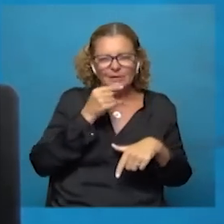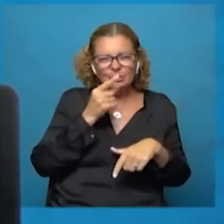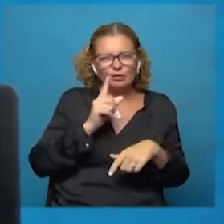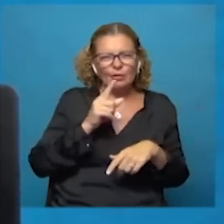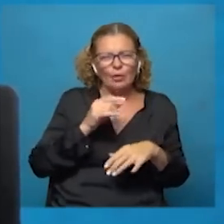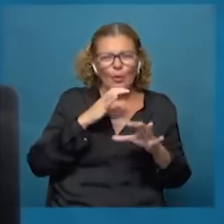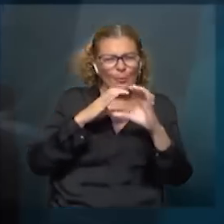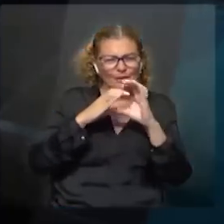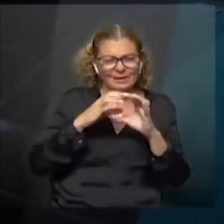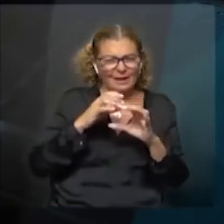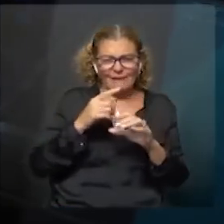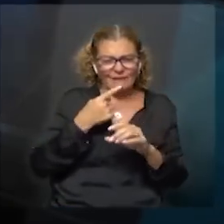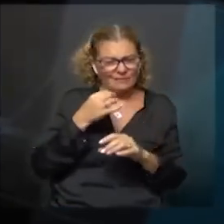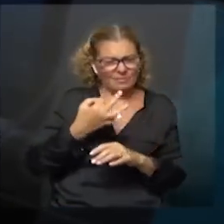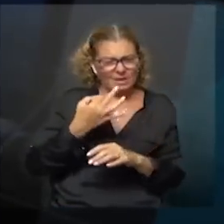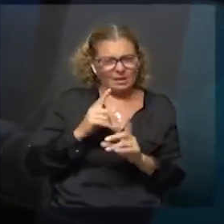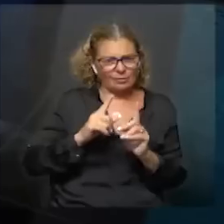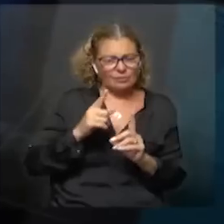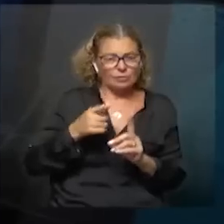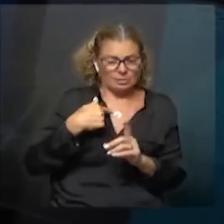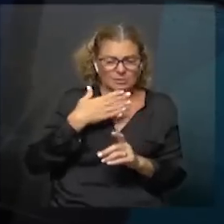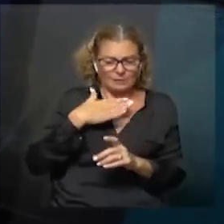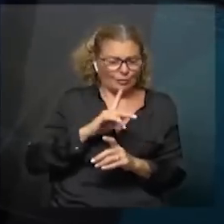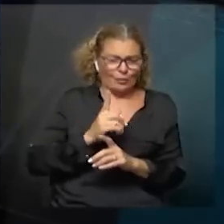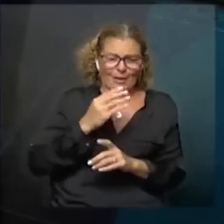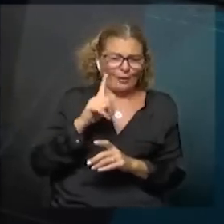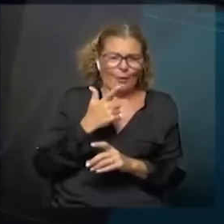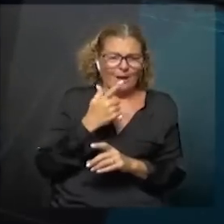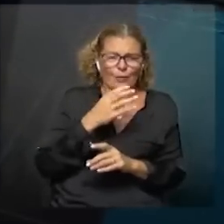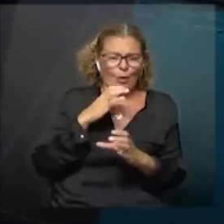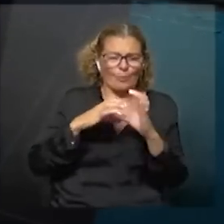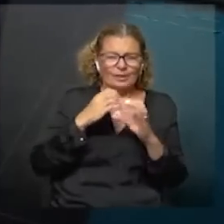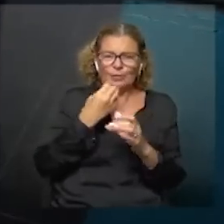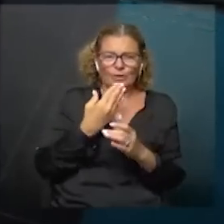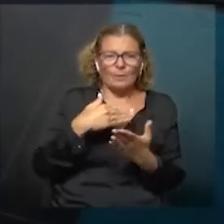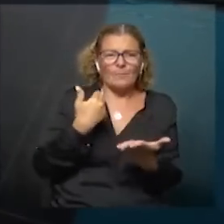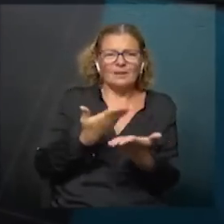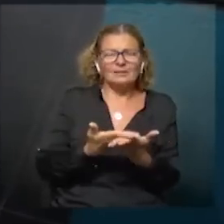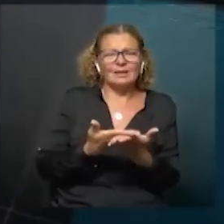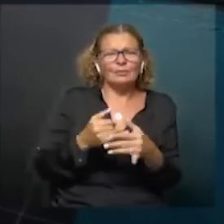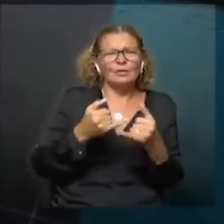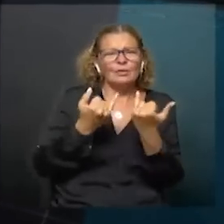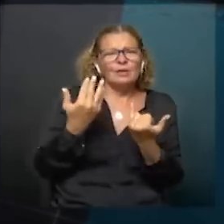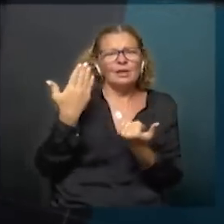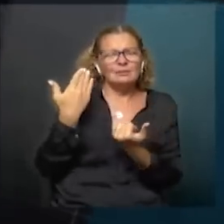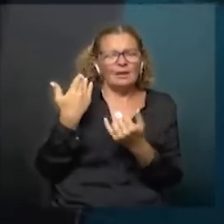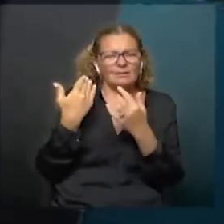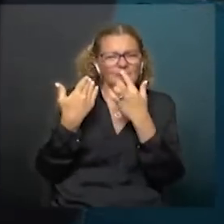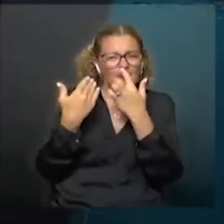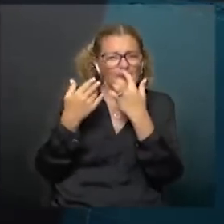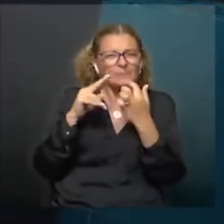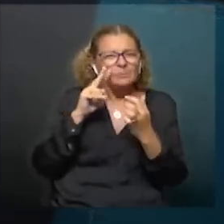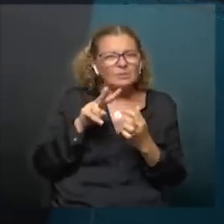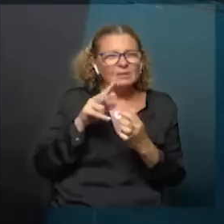creo que no está comunicando bien sin duda yo creo que hay un problema plantea Hace unos días lo veía en un este